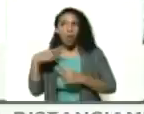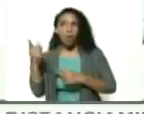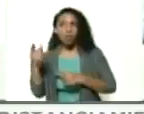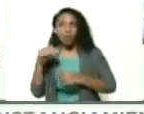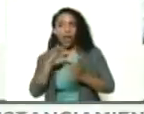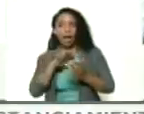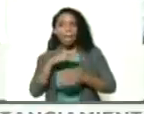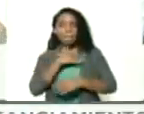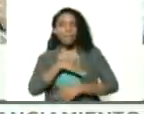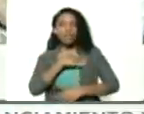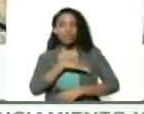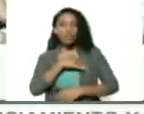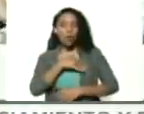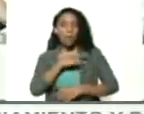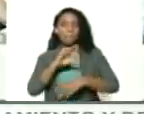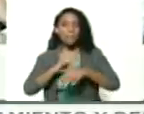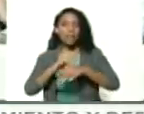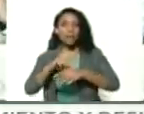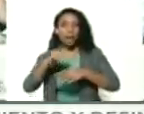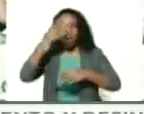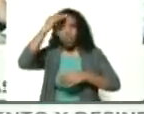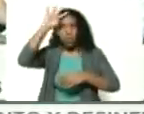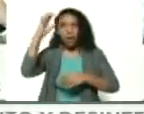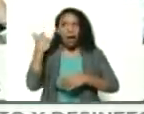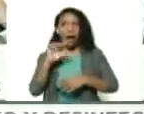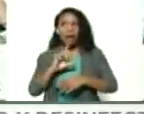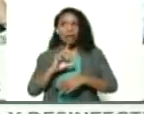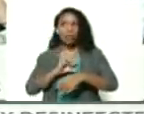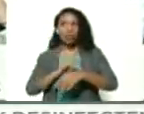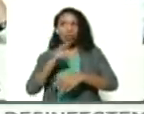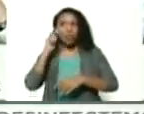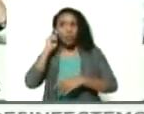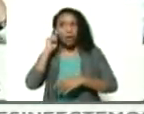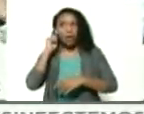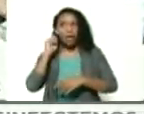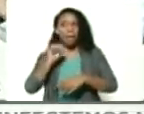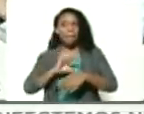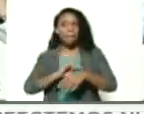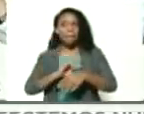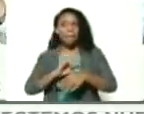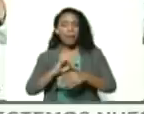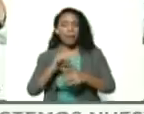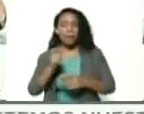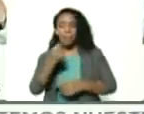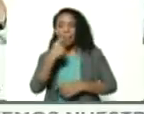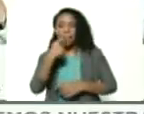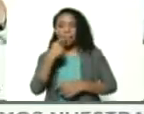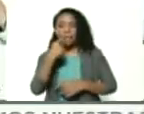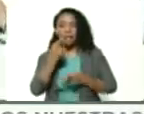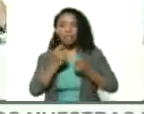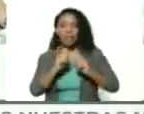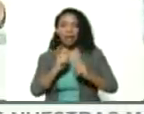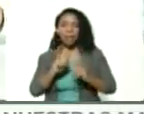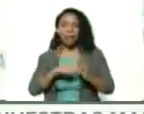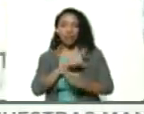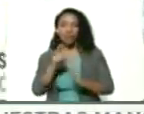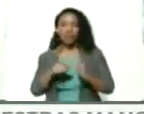Misión Médica Cubana, y se encuentra la doctora Rudy Contreras de Medicina Natural y Terapias